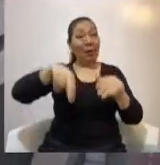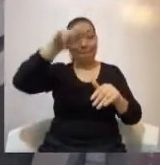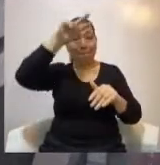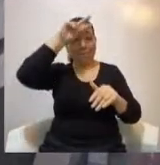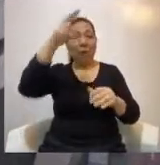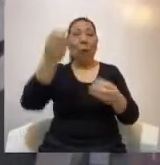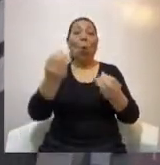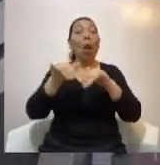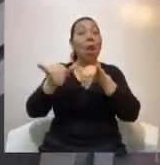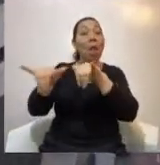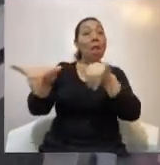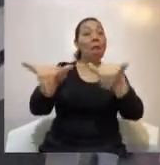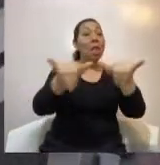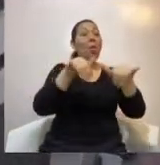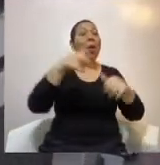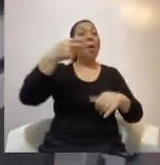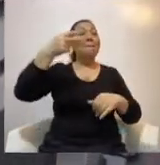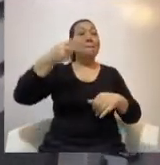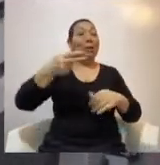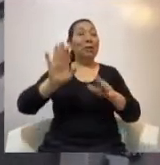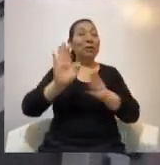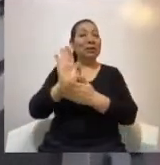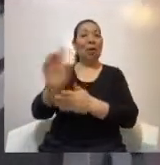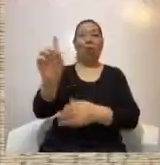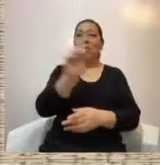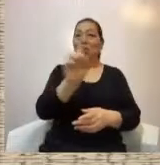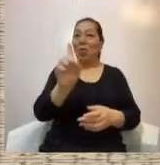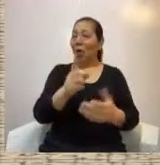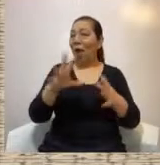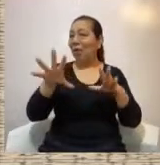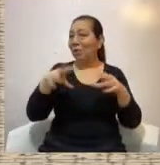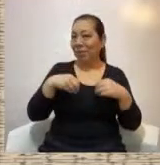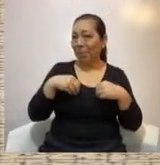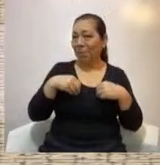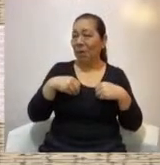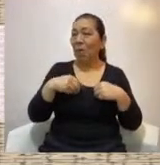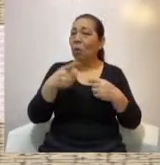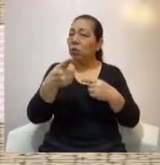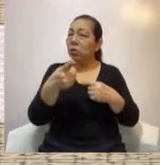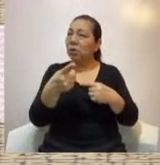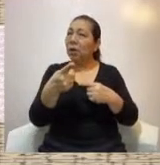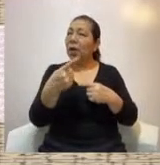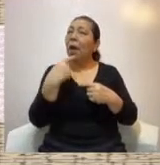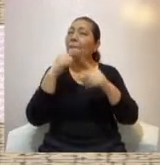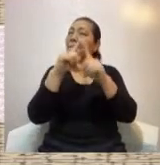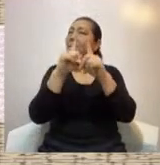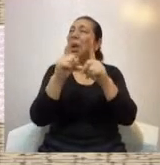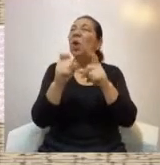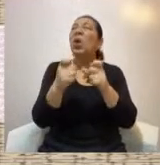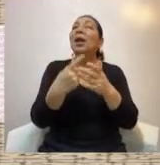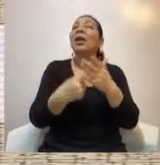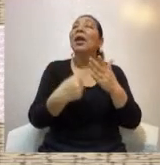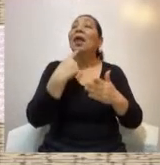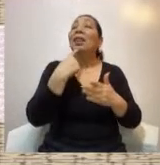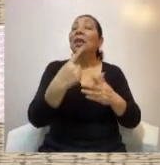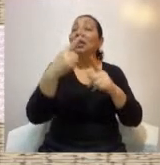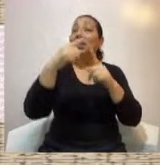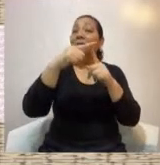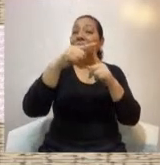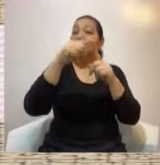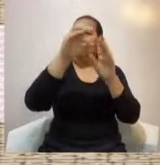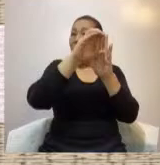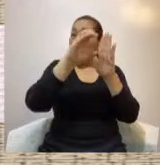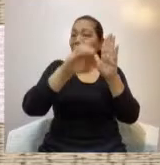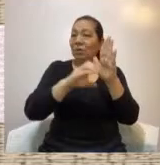como es el Perú, con la igualdad y prohibición de discriminación. En ese sentido, me gustaría preguntarte, ¿qué dijo